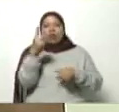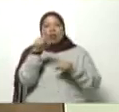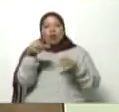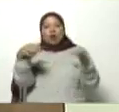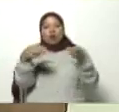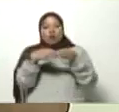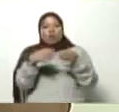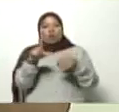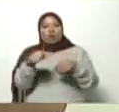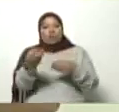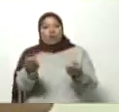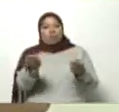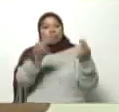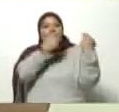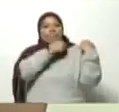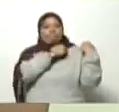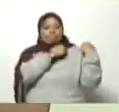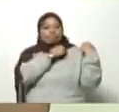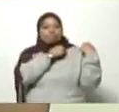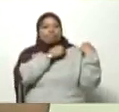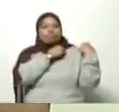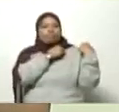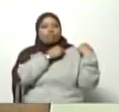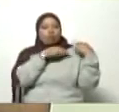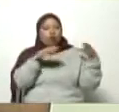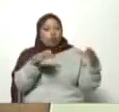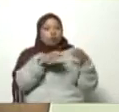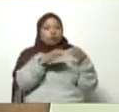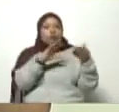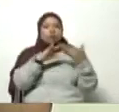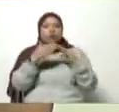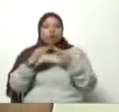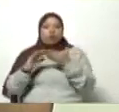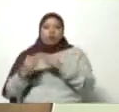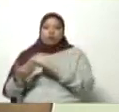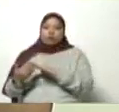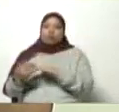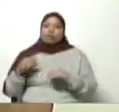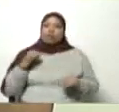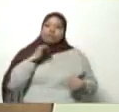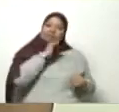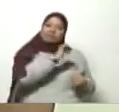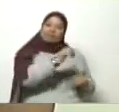una responsabilidad que es la conformación de los equipos en cada UVC,